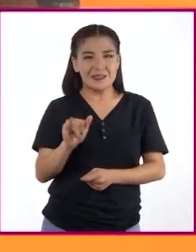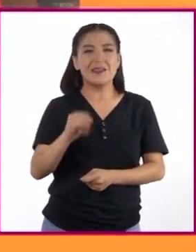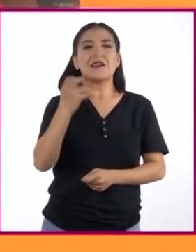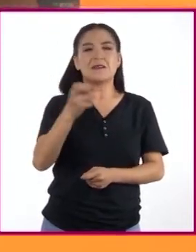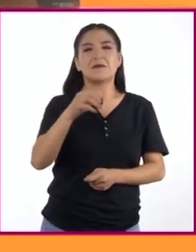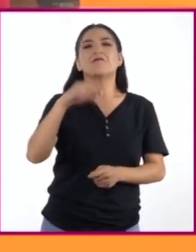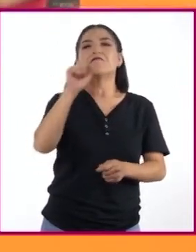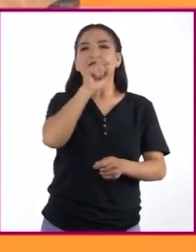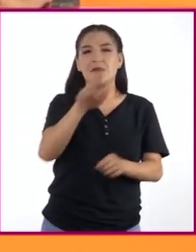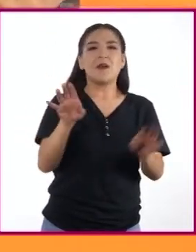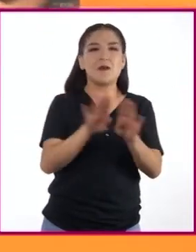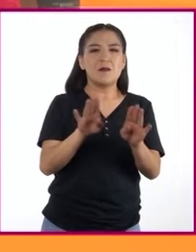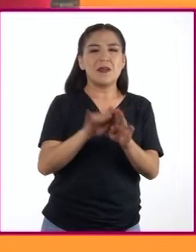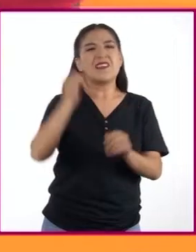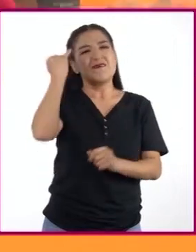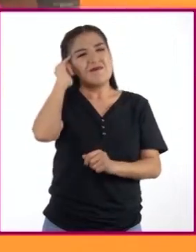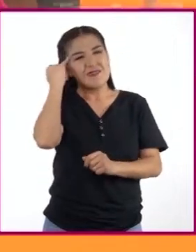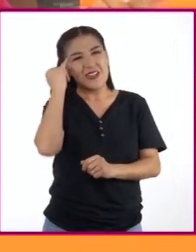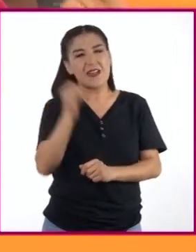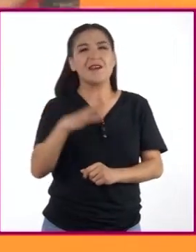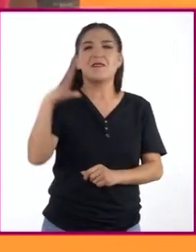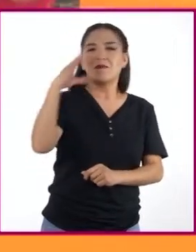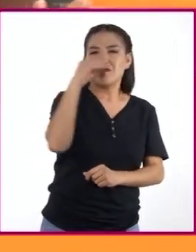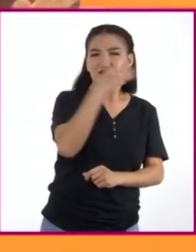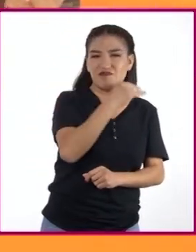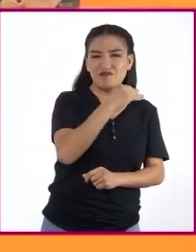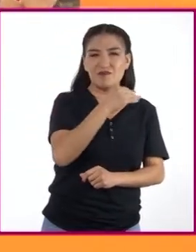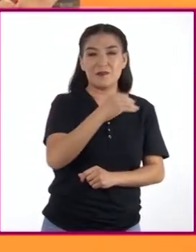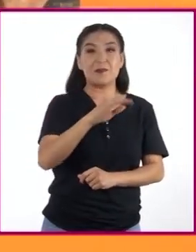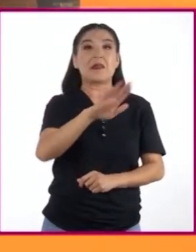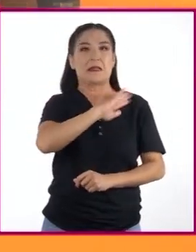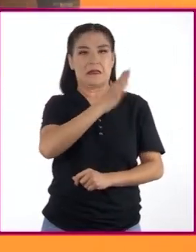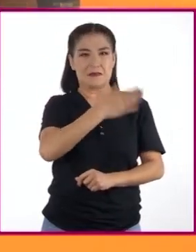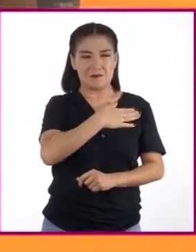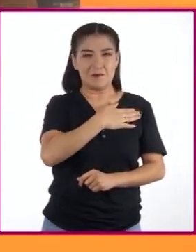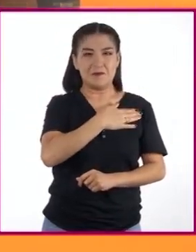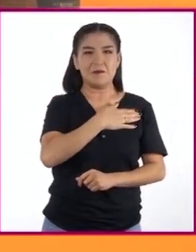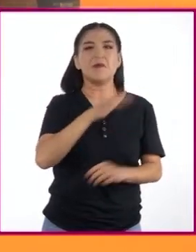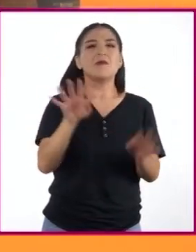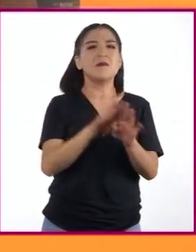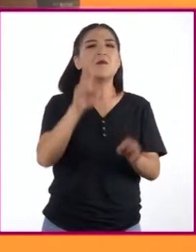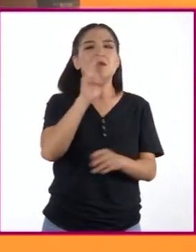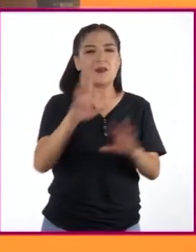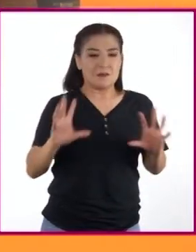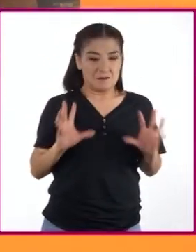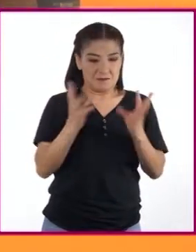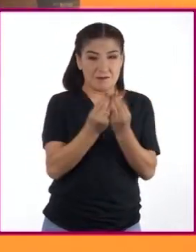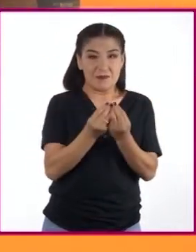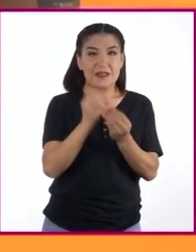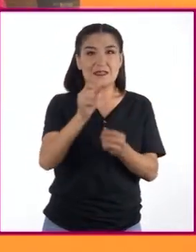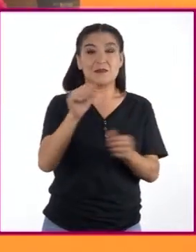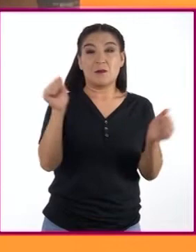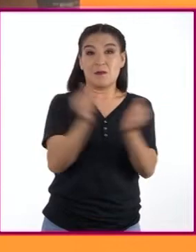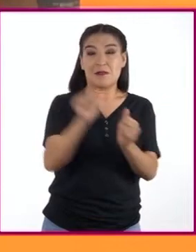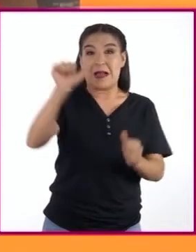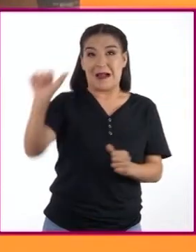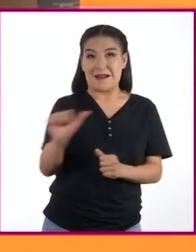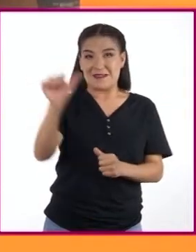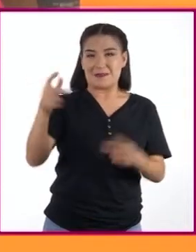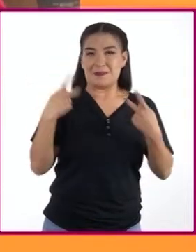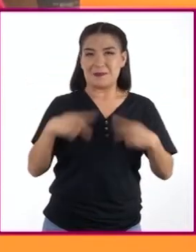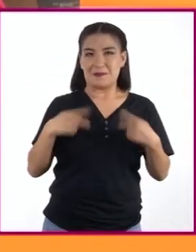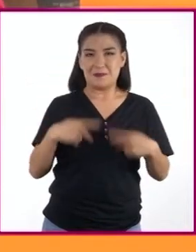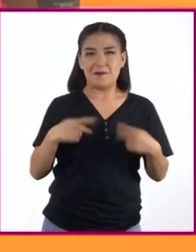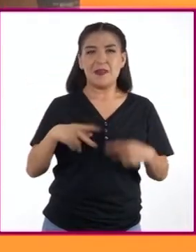II, indígenas, africanos y españoles, quienes junto con los asiáticos